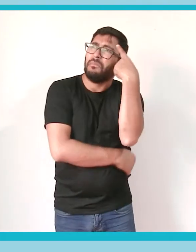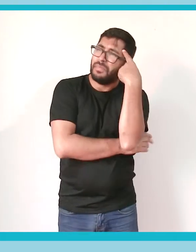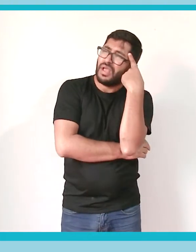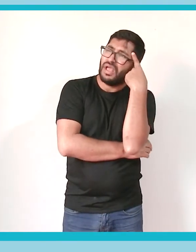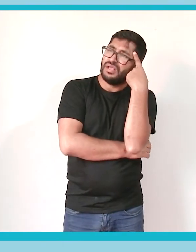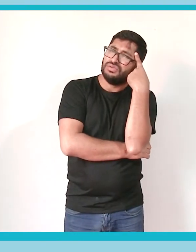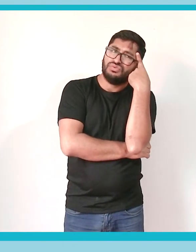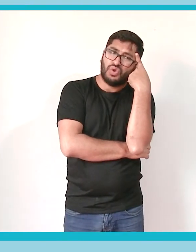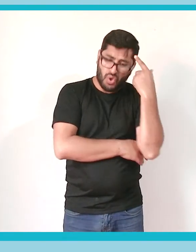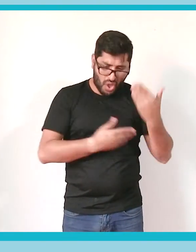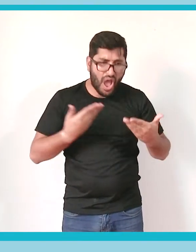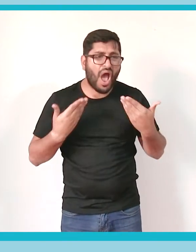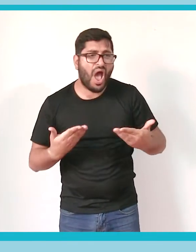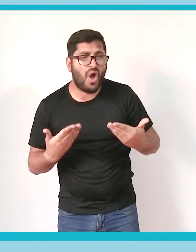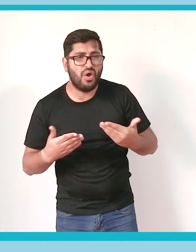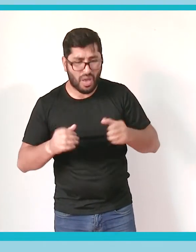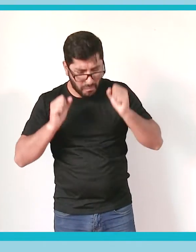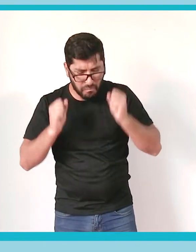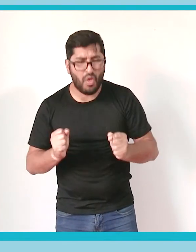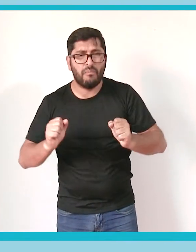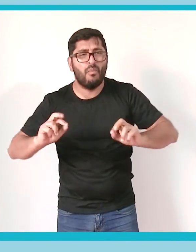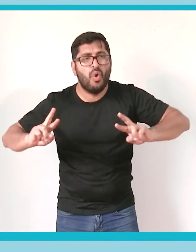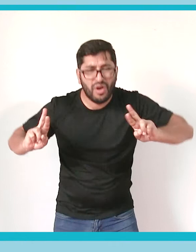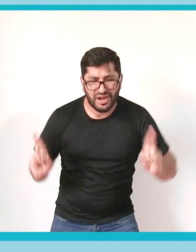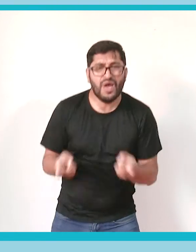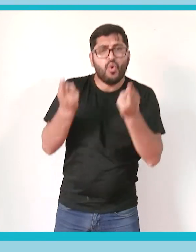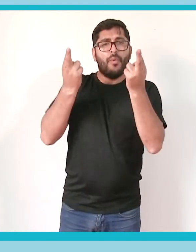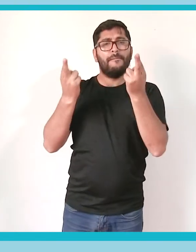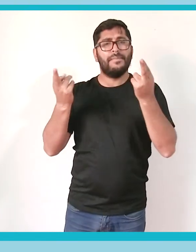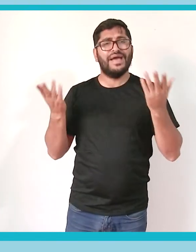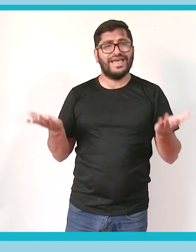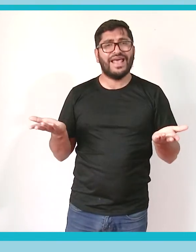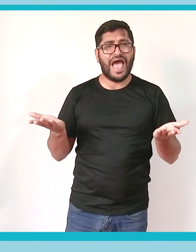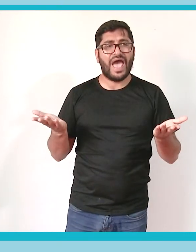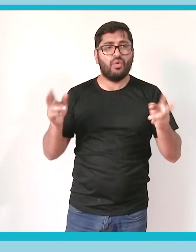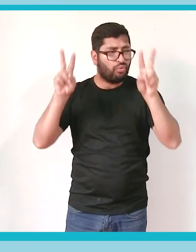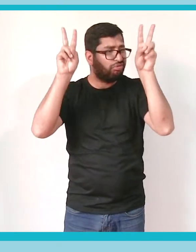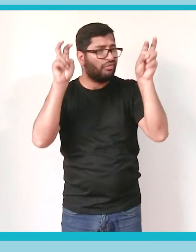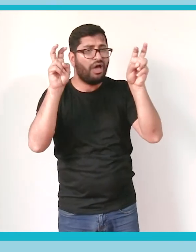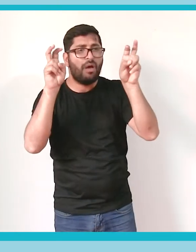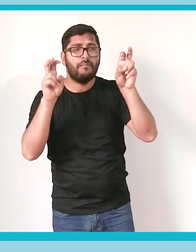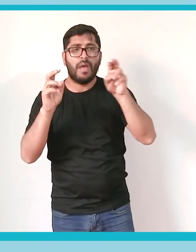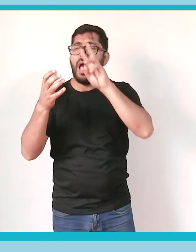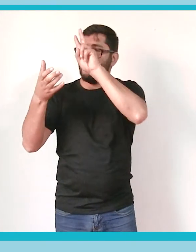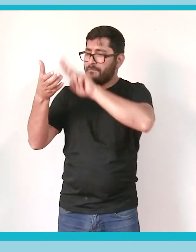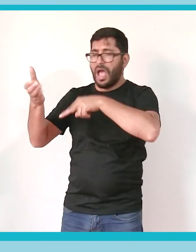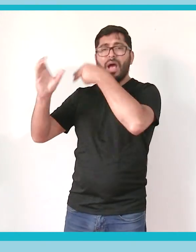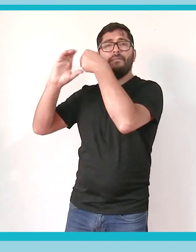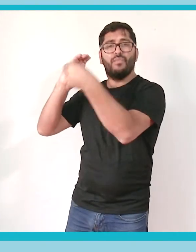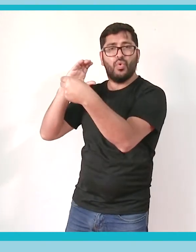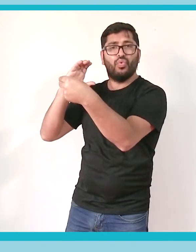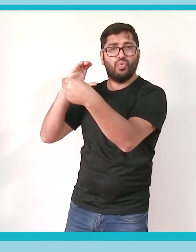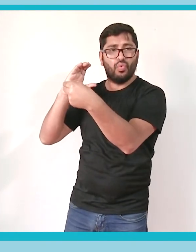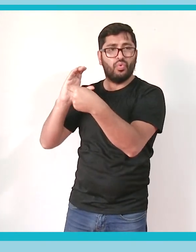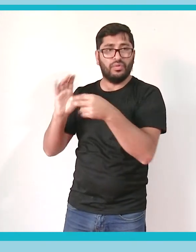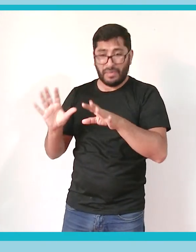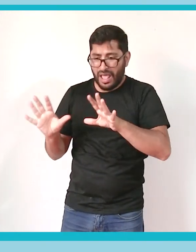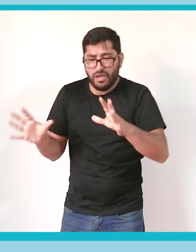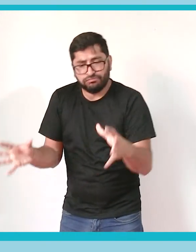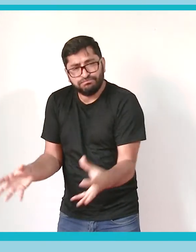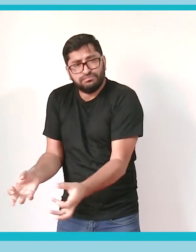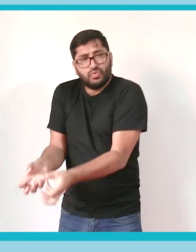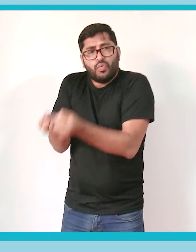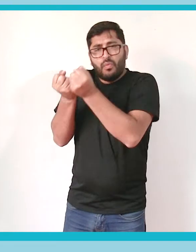que, bueno, todavía podemos rescatar y estamos nosotros trabajando, por lo menos en la comuna, el tema del mapudungún,